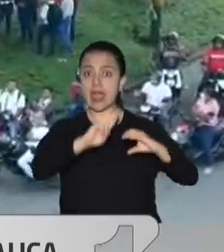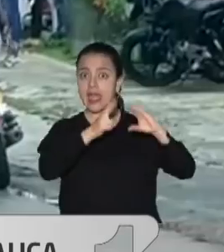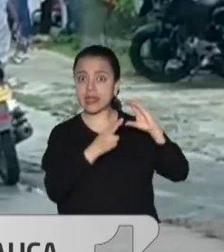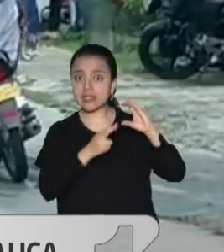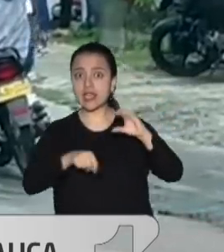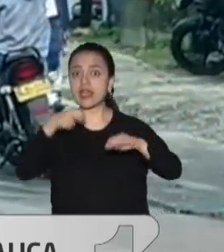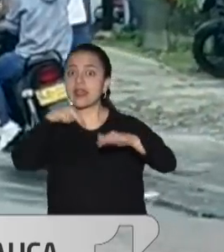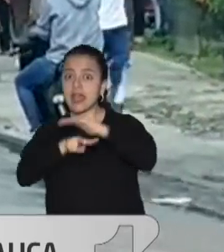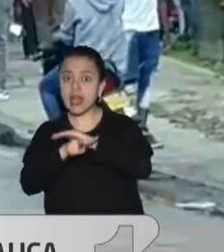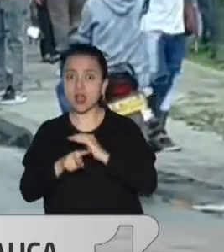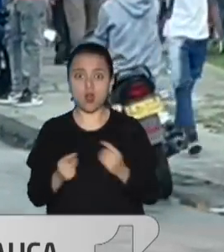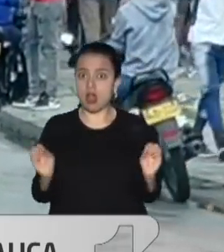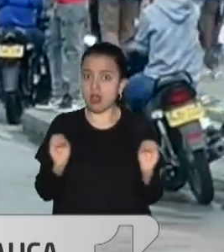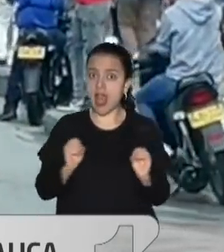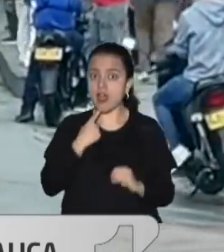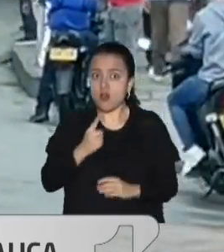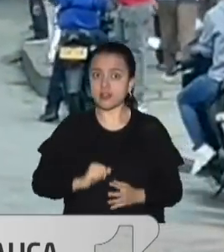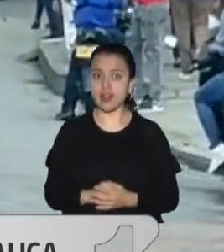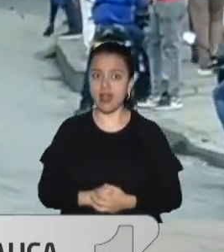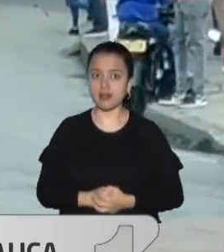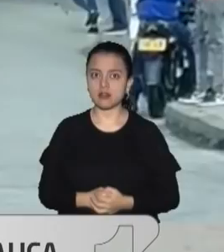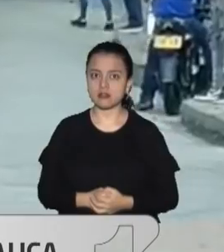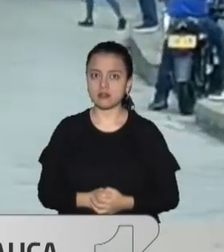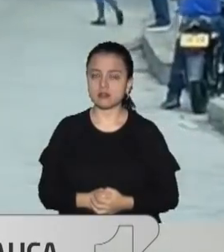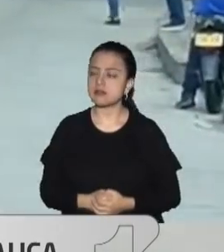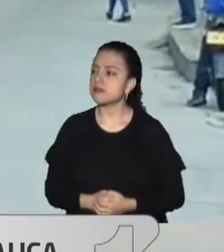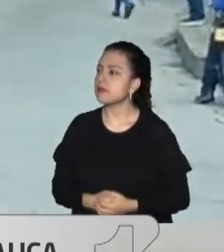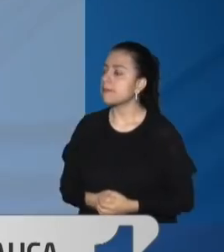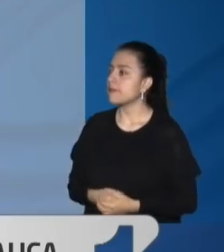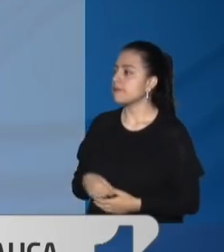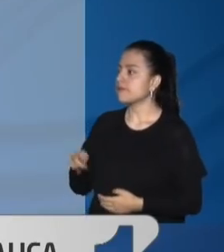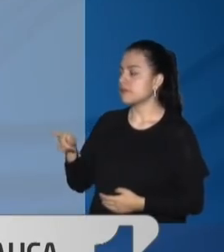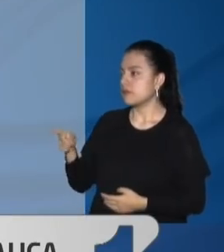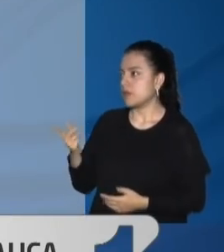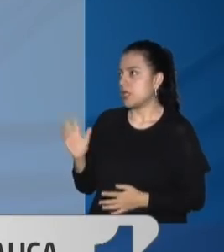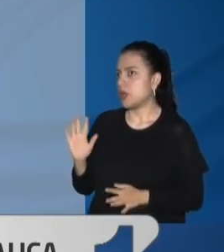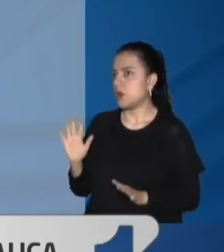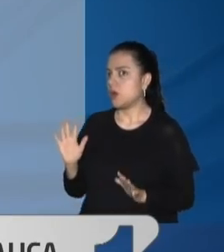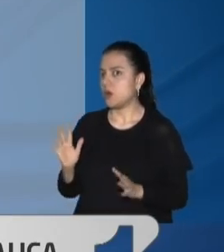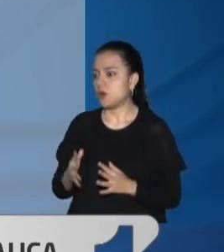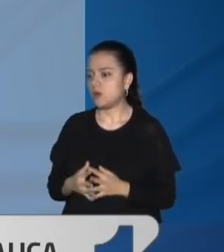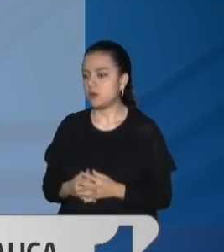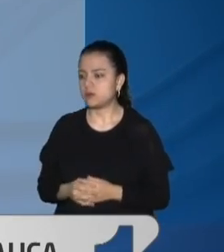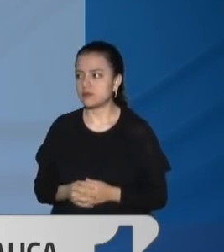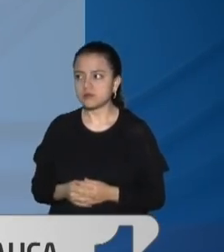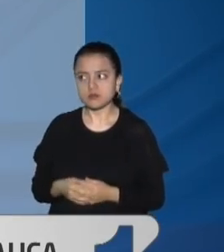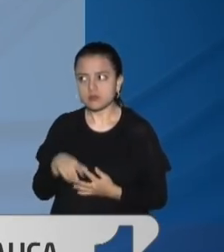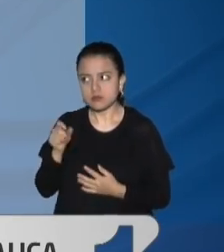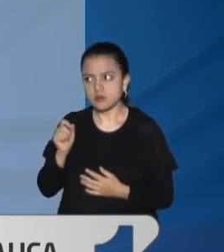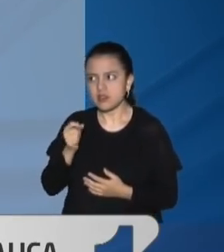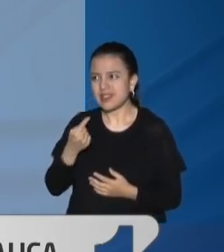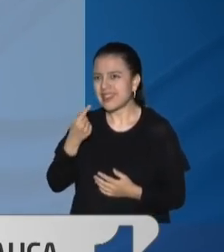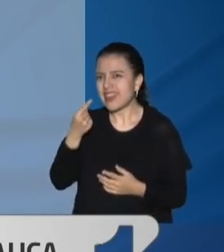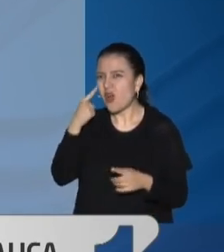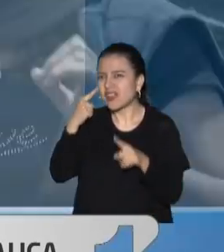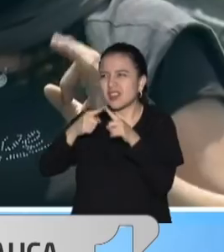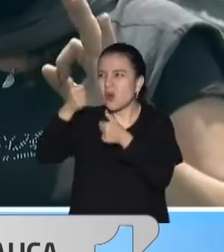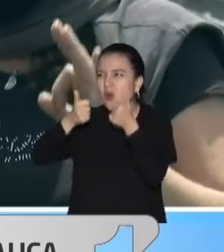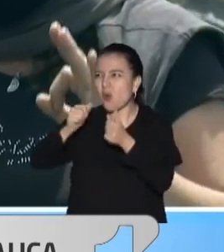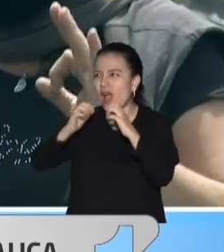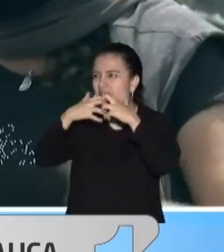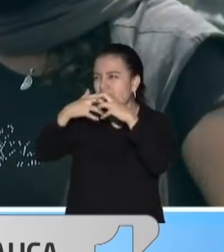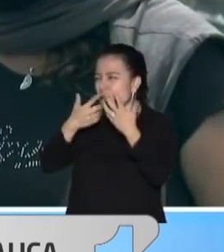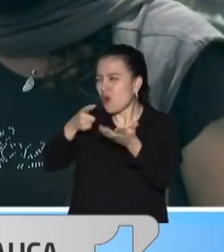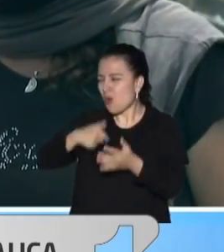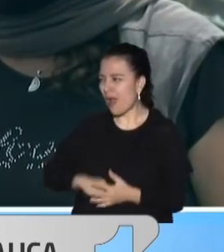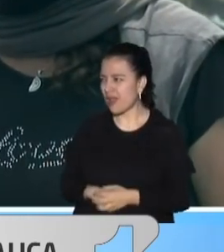quería preguntar, bueno, los camiones, entonces, ¿por qué dicen que es para su seguridad? ¿Qué papel cumplen allí los camiones? Los camiones cumplen